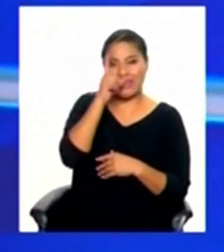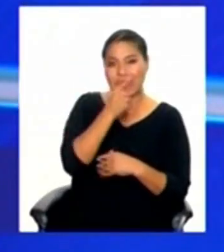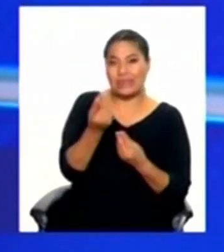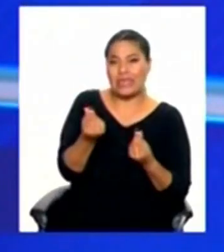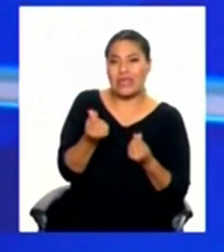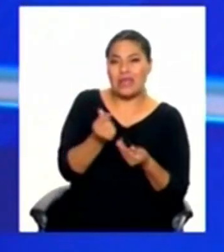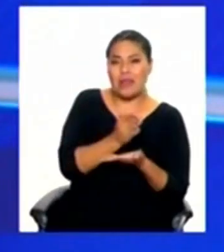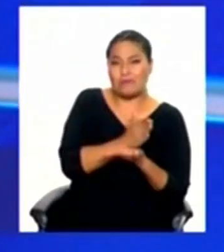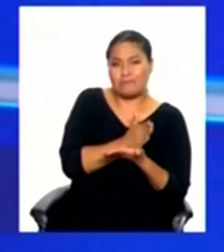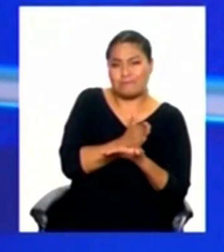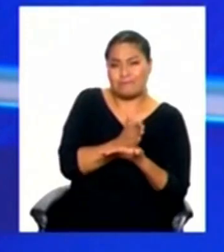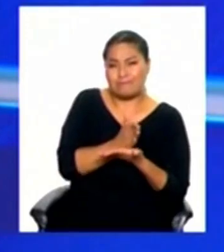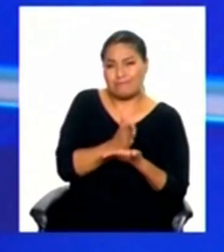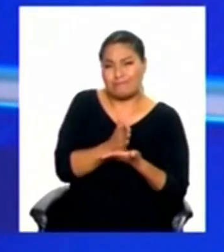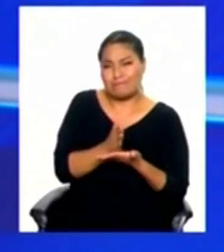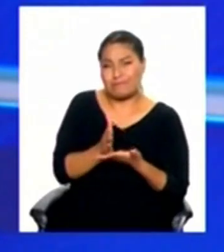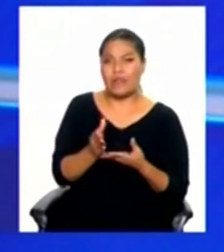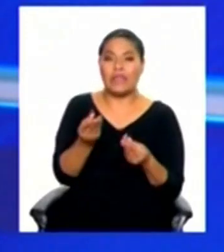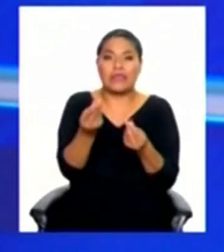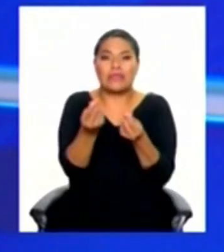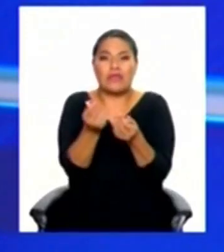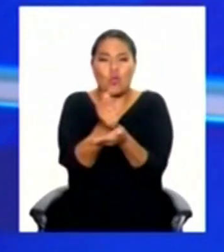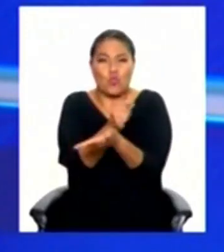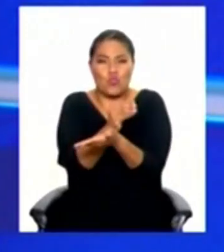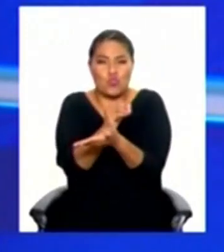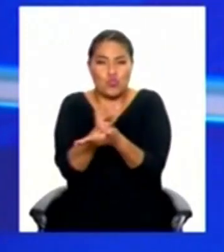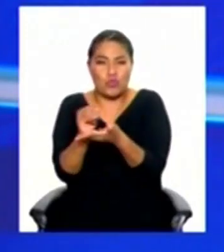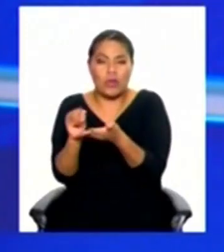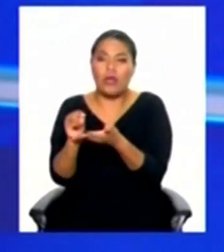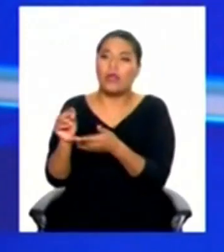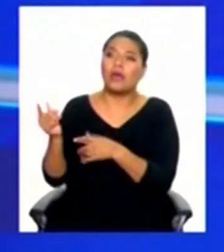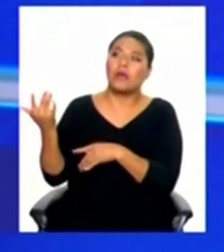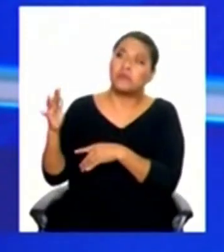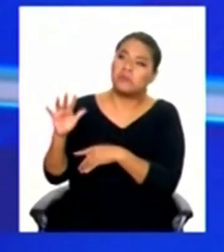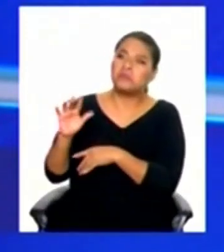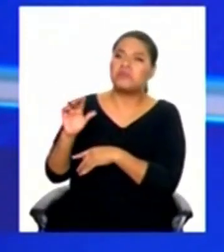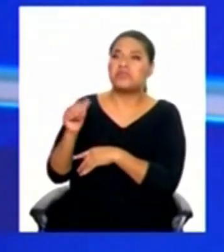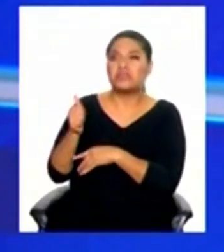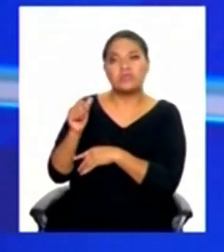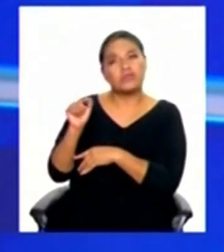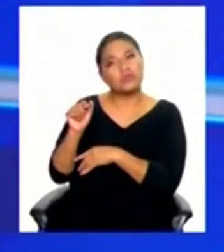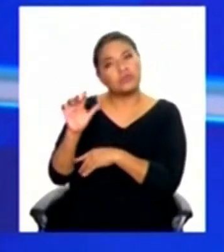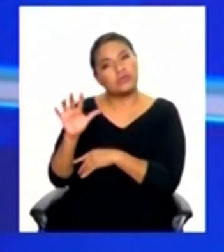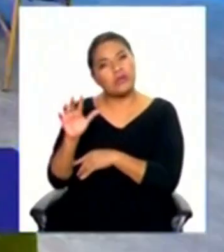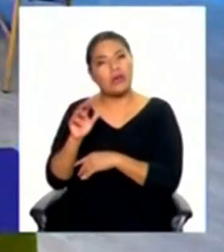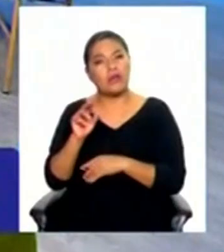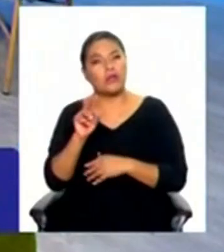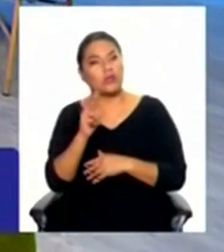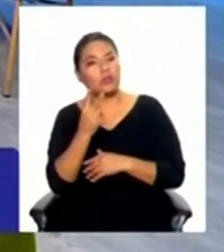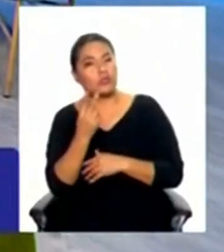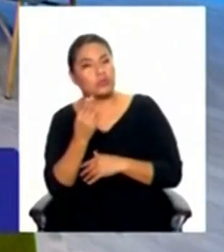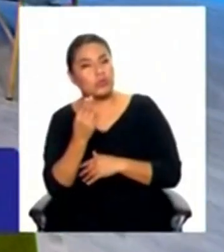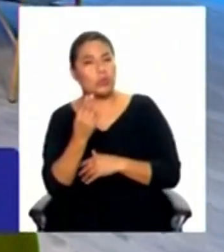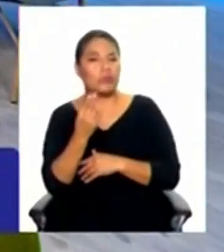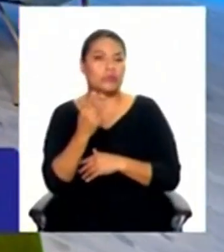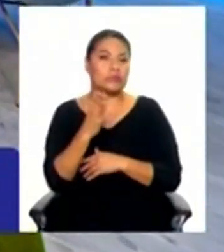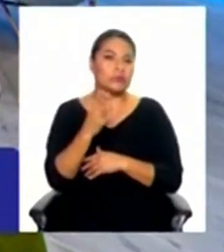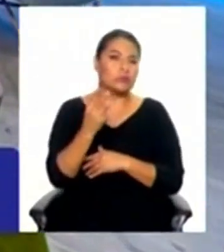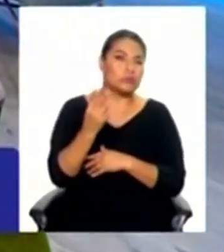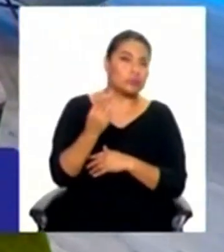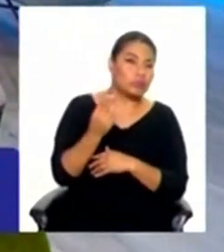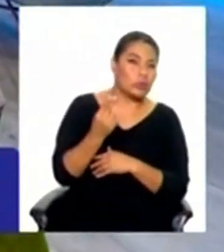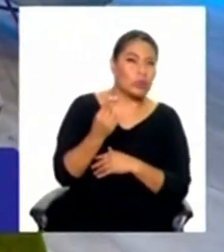no tanto como punto cinco pero probablemente sea un 12 12